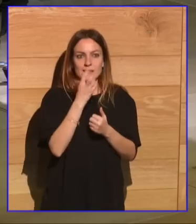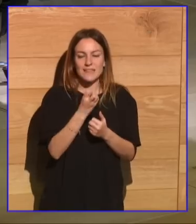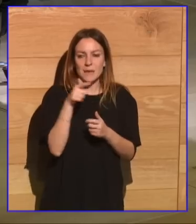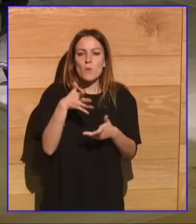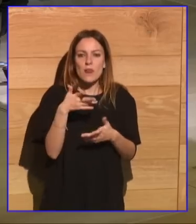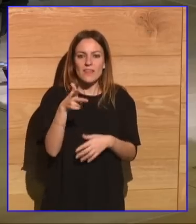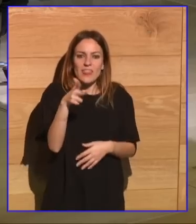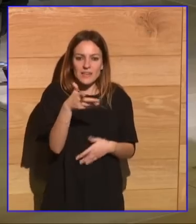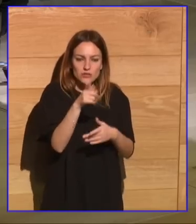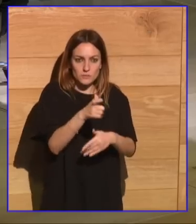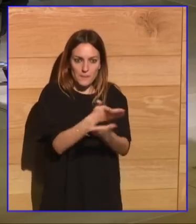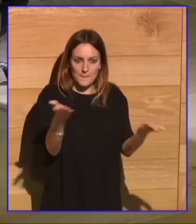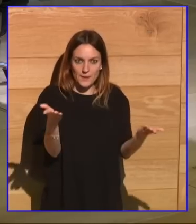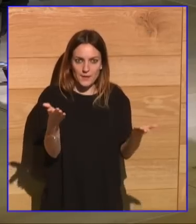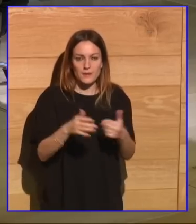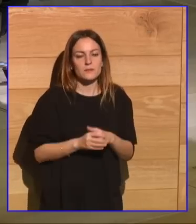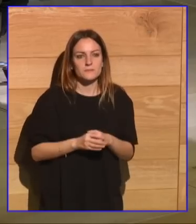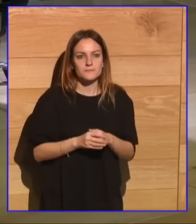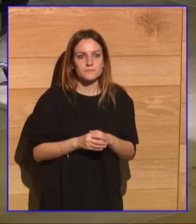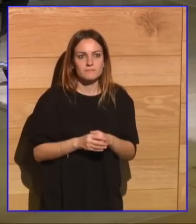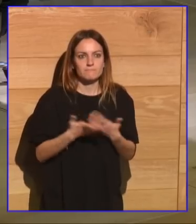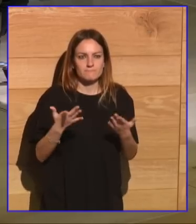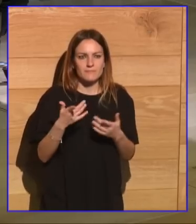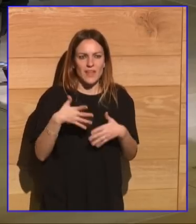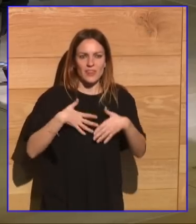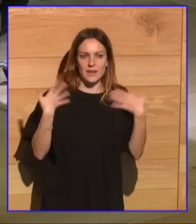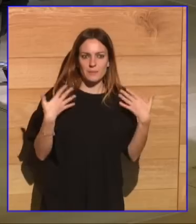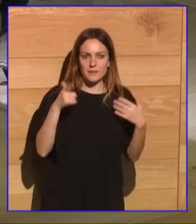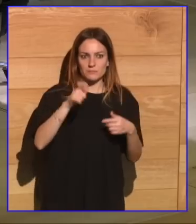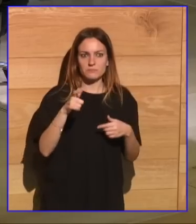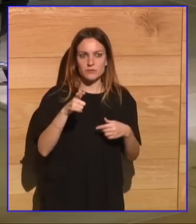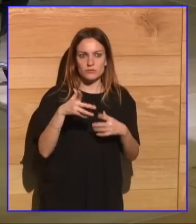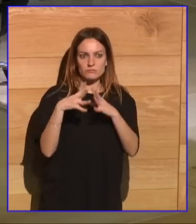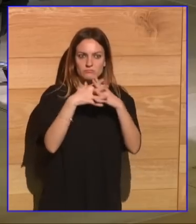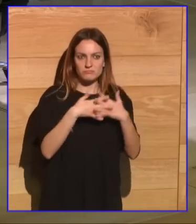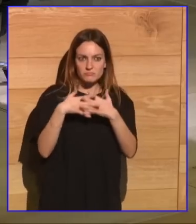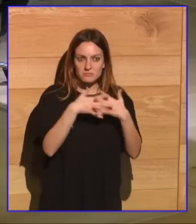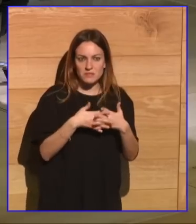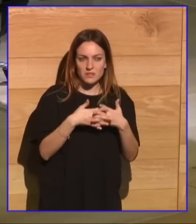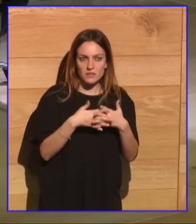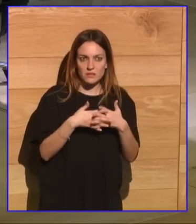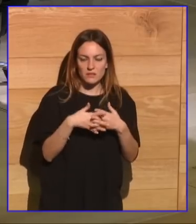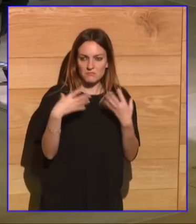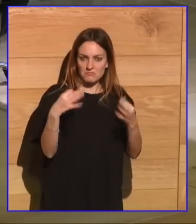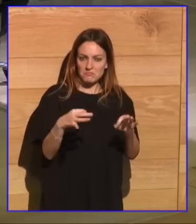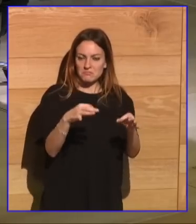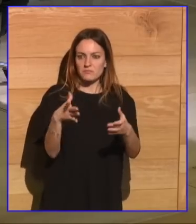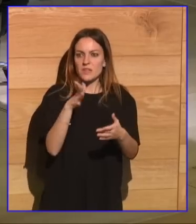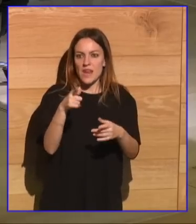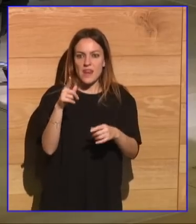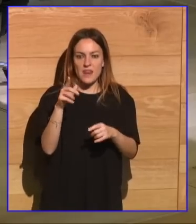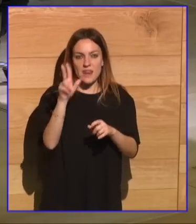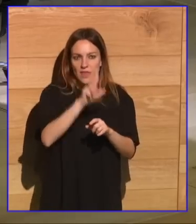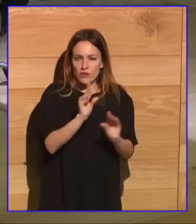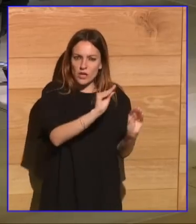derechos civiles, que es que de repente americanos, hechos y derechos con la nacionalidad americana, por sus rasgos